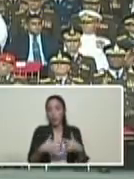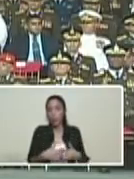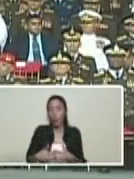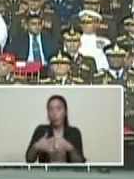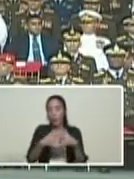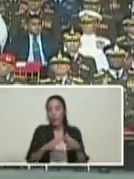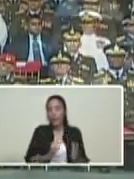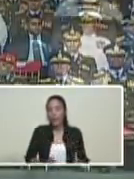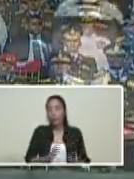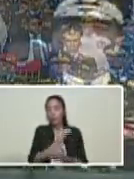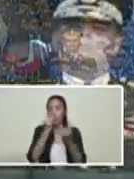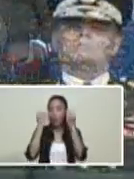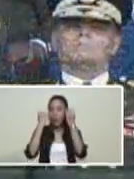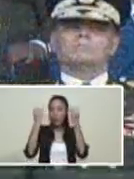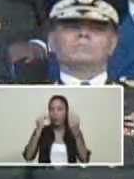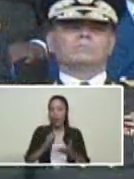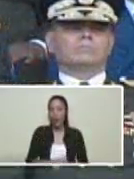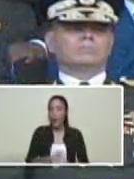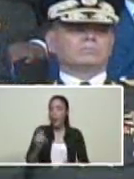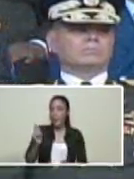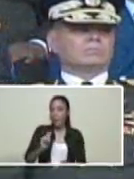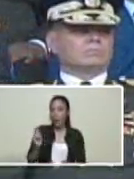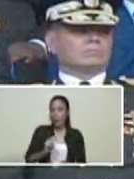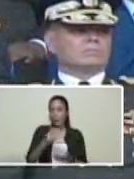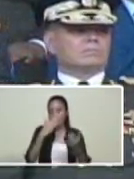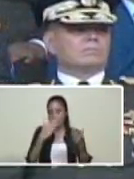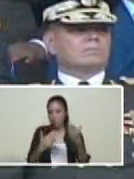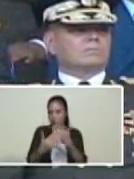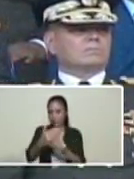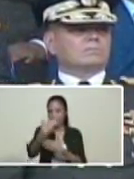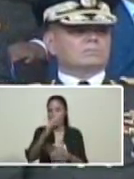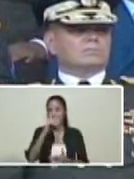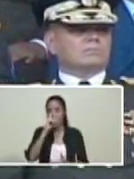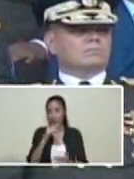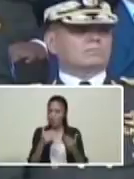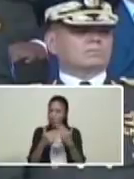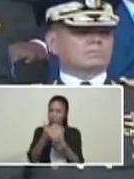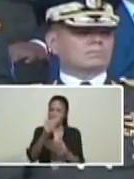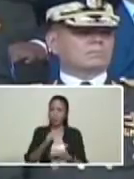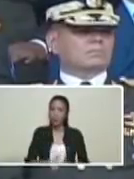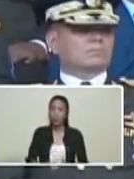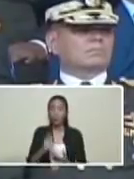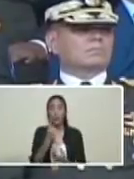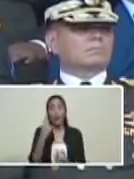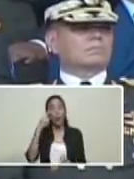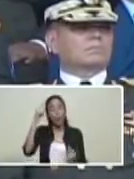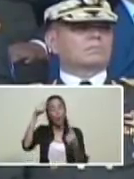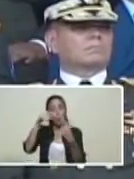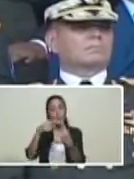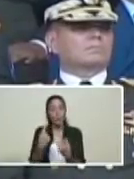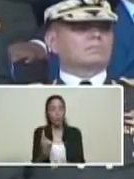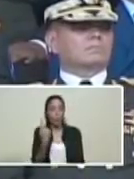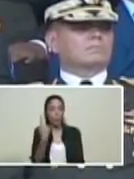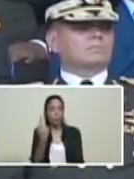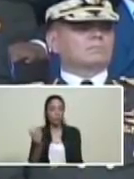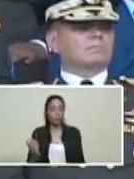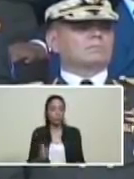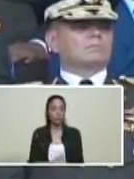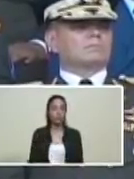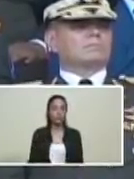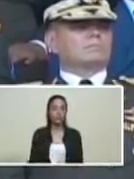se ha planteado para los meses y años futuro una sola opción estratégica principal